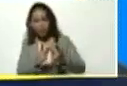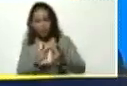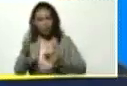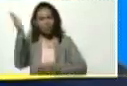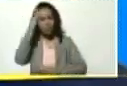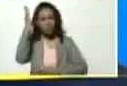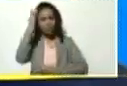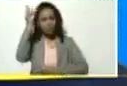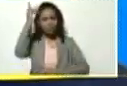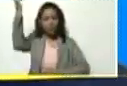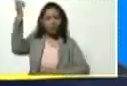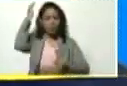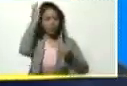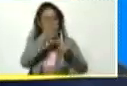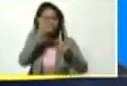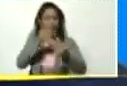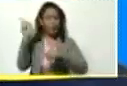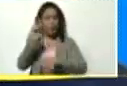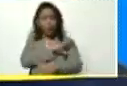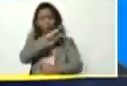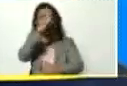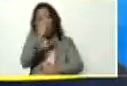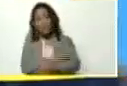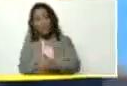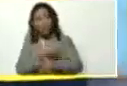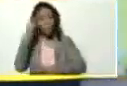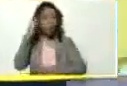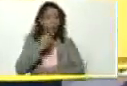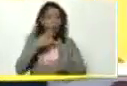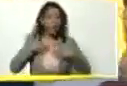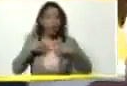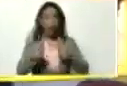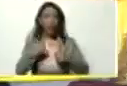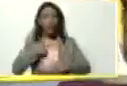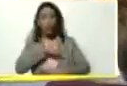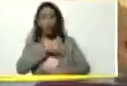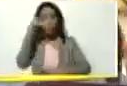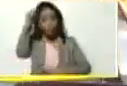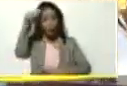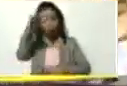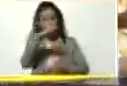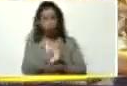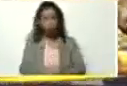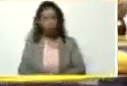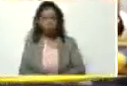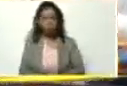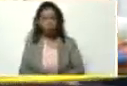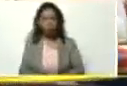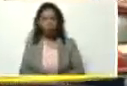saber la formación de esta fuerza bolivariana de salud para nuestro pueblo.